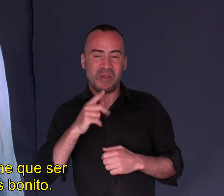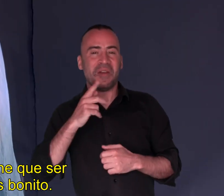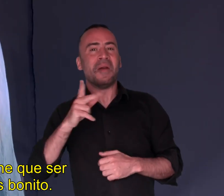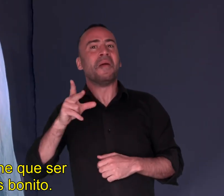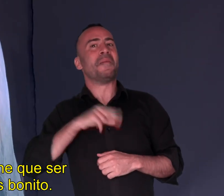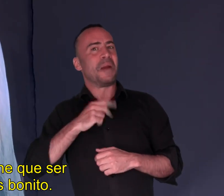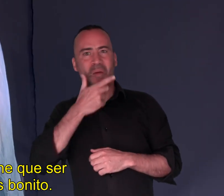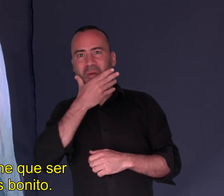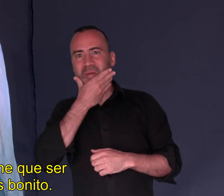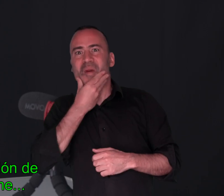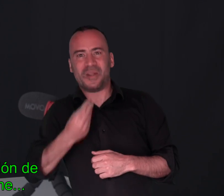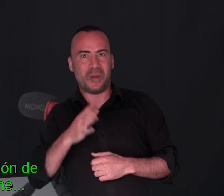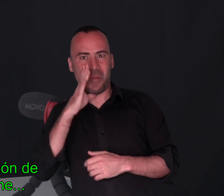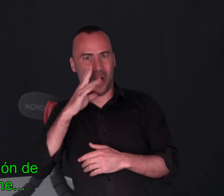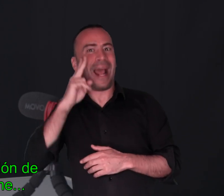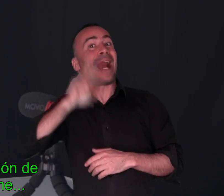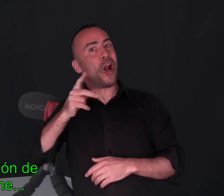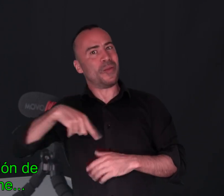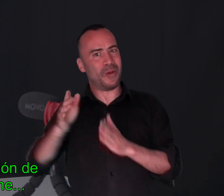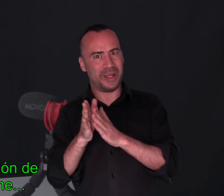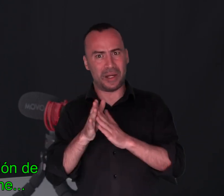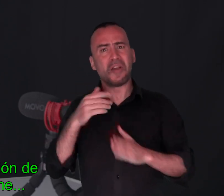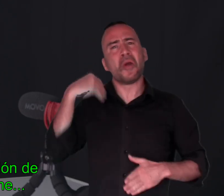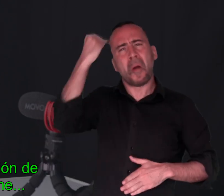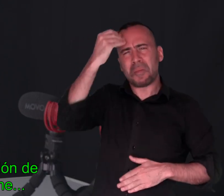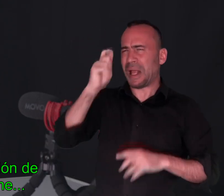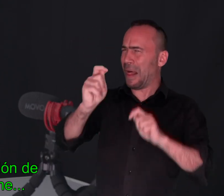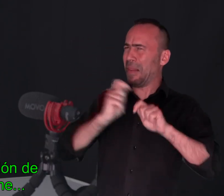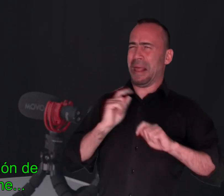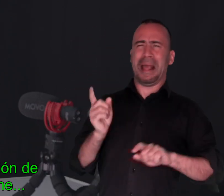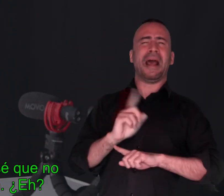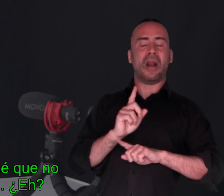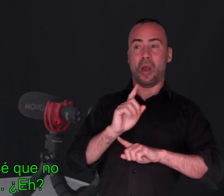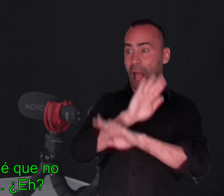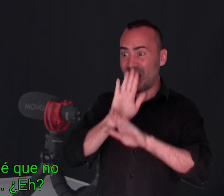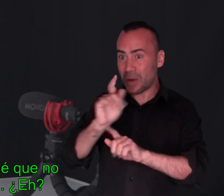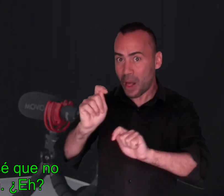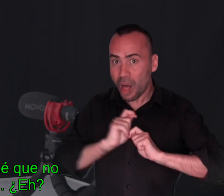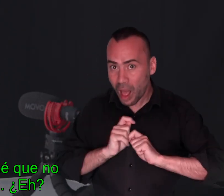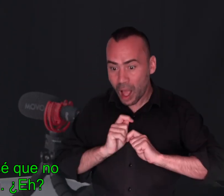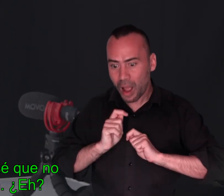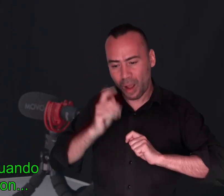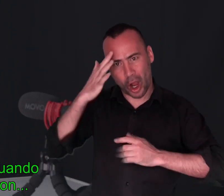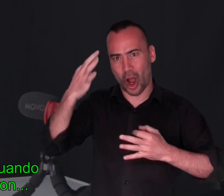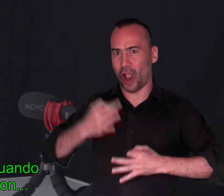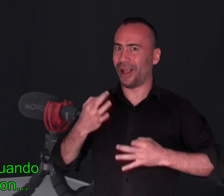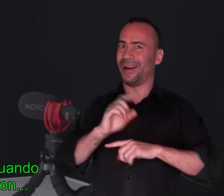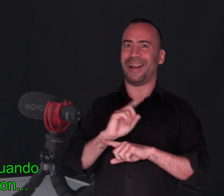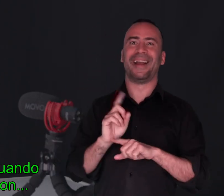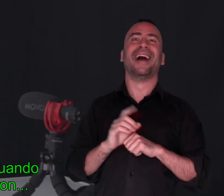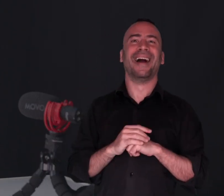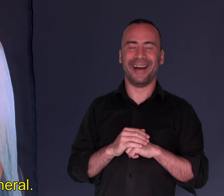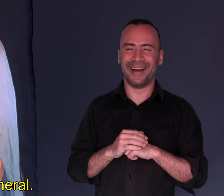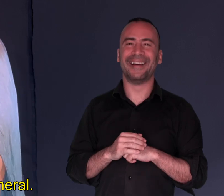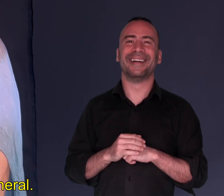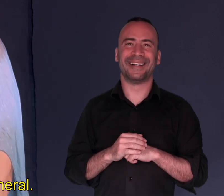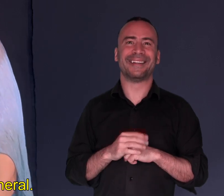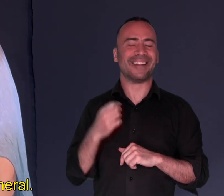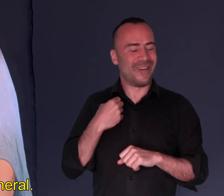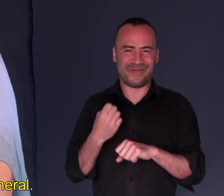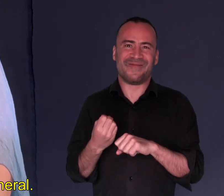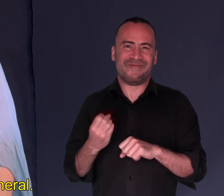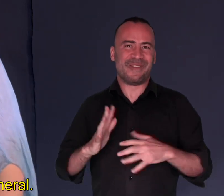yo creo que tiene que ser el premio más bonito Sí es que es que el de la Unión de actores me y aparte pensé que no me lo daban Eh entonces cuando me lo dieron